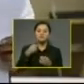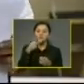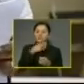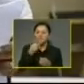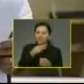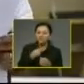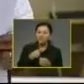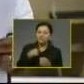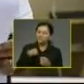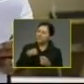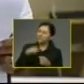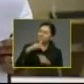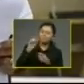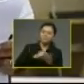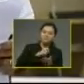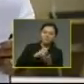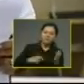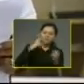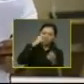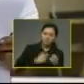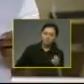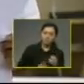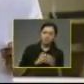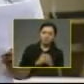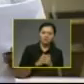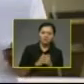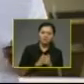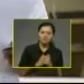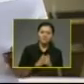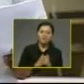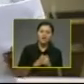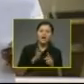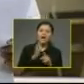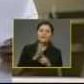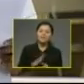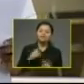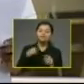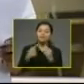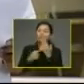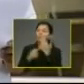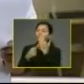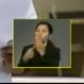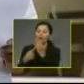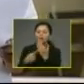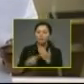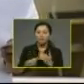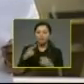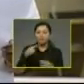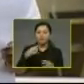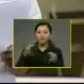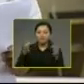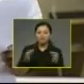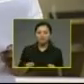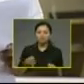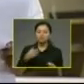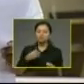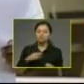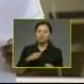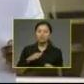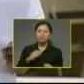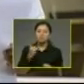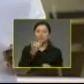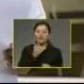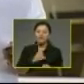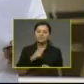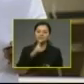difamatoria relacionada con su conducta oficial, a menos que prueben que la afirmación fue hecha con malicia real, lo